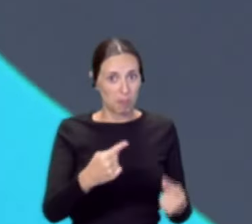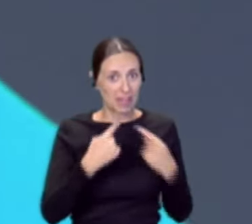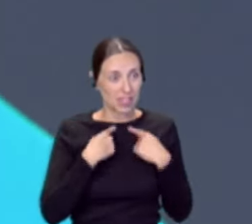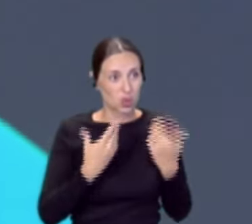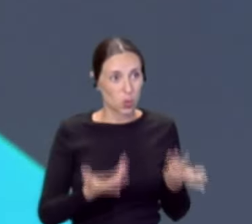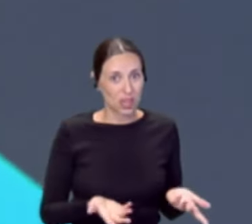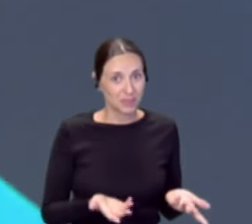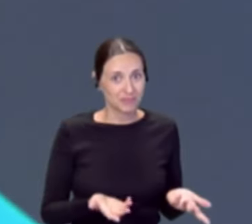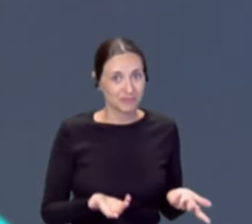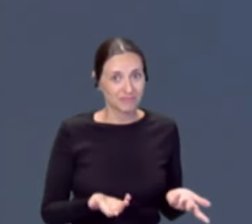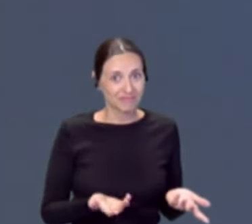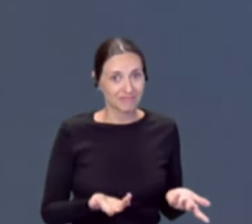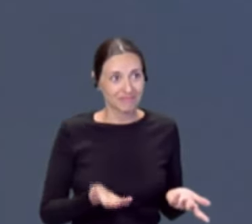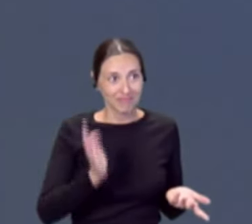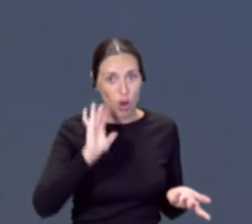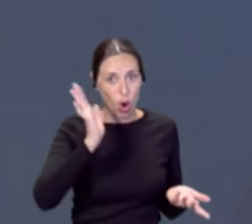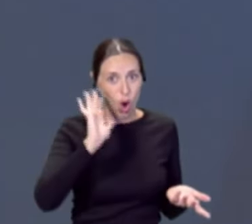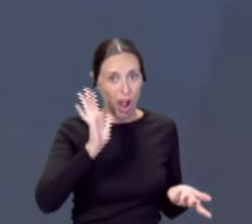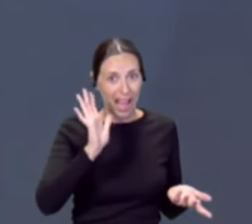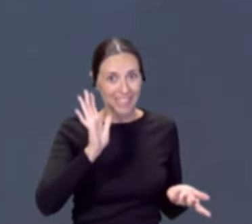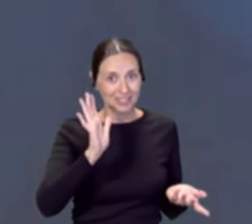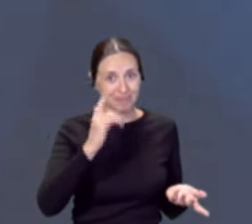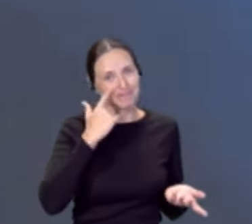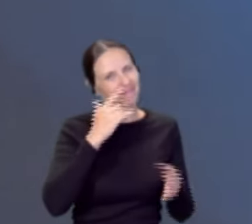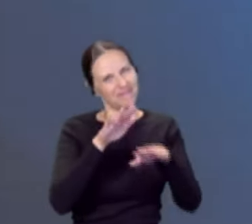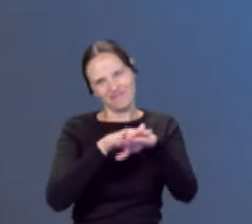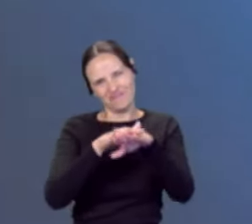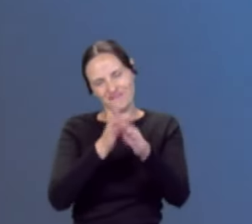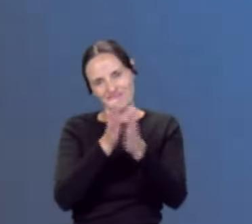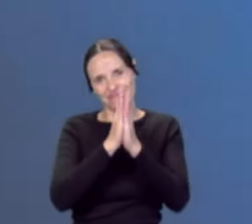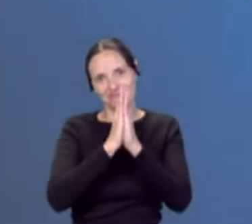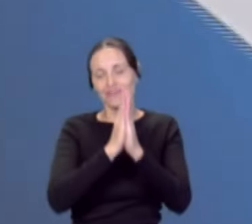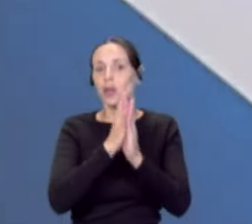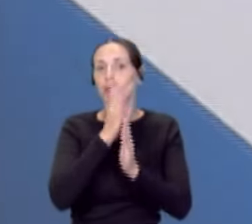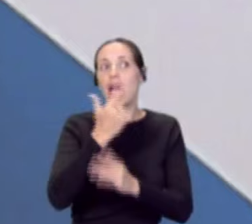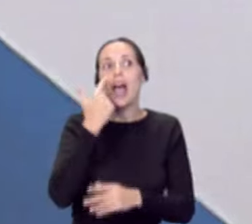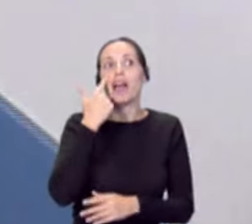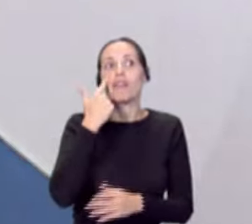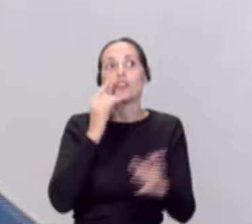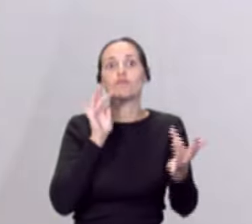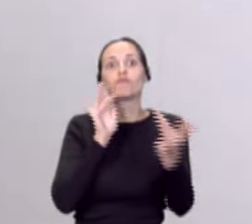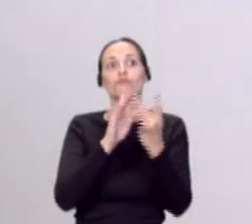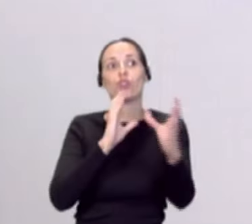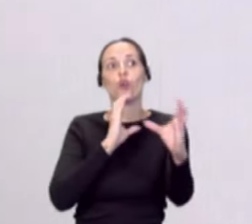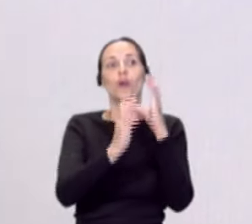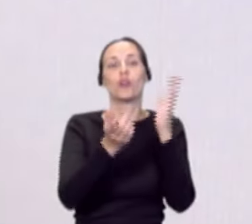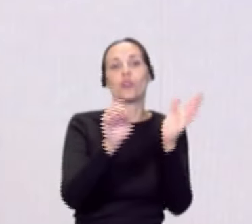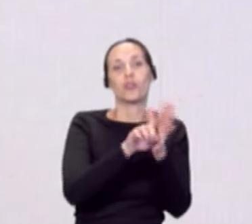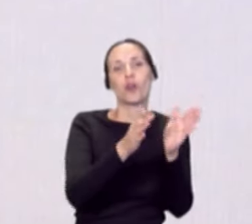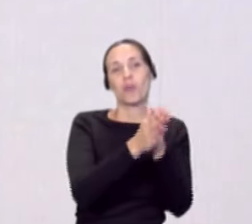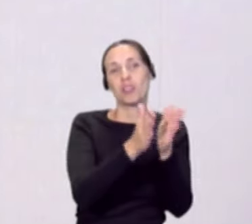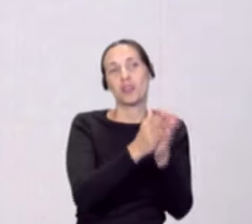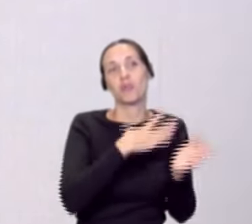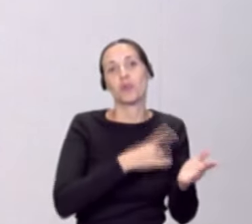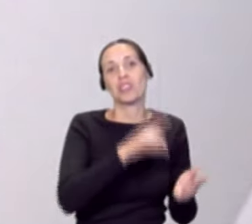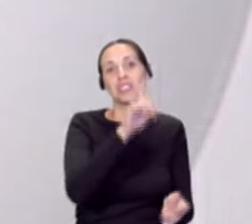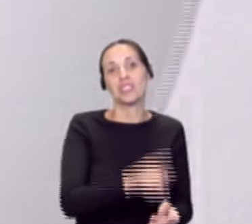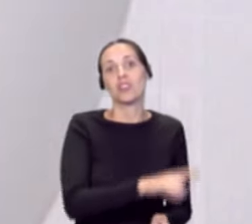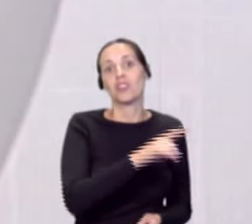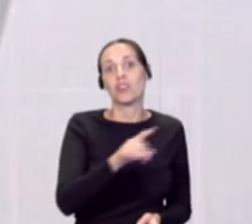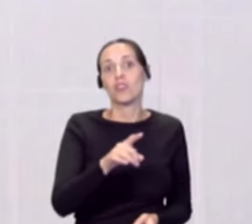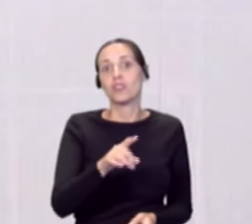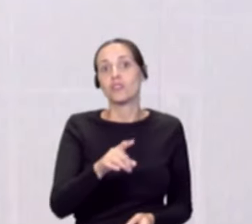Canarias. Hola, a ver si podemos tener, les pedimos disculpas, a ver si podemos tener esa comunicación de nuevo con nuestro compañero Benjamín Santana y Marta